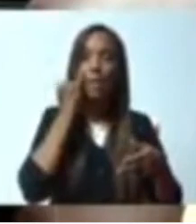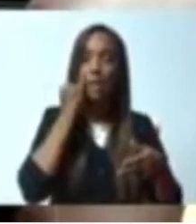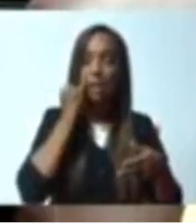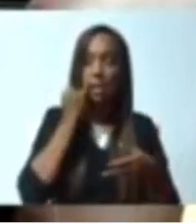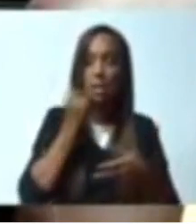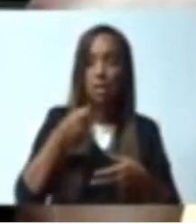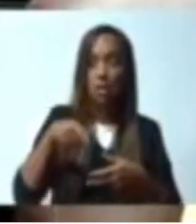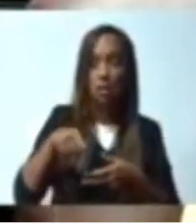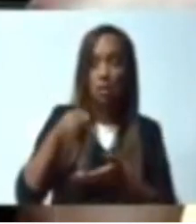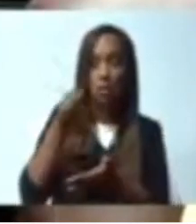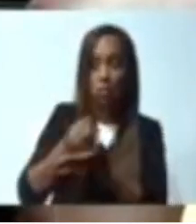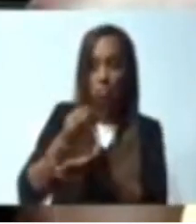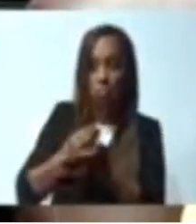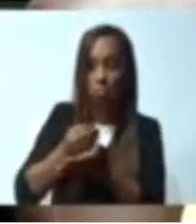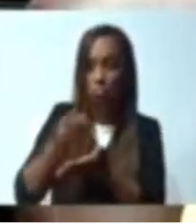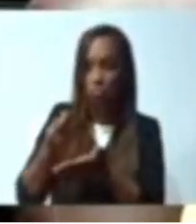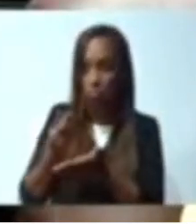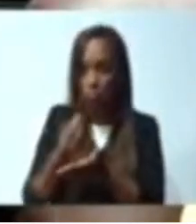Dominicano.